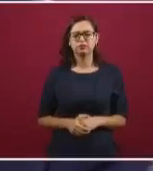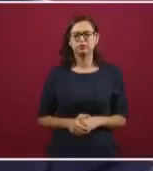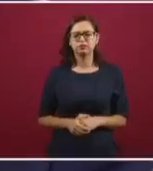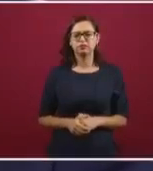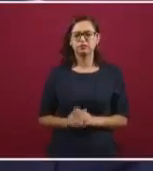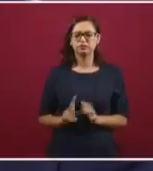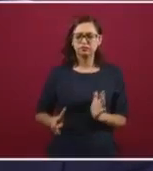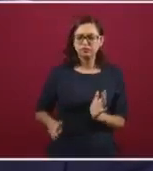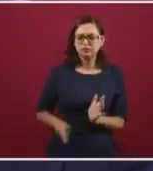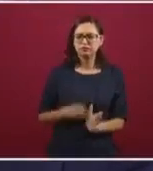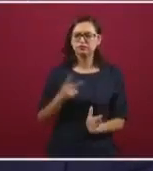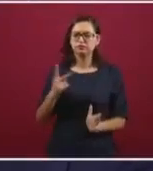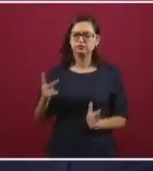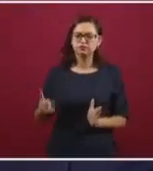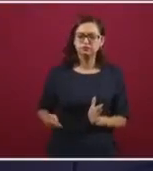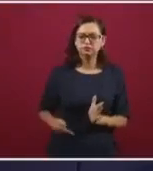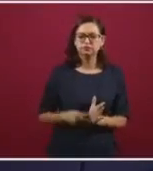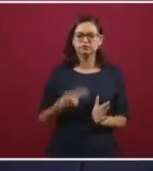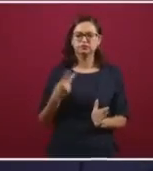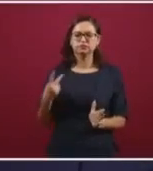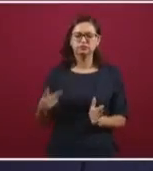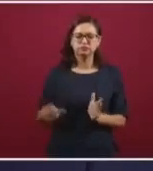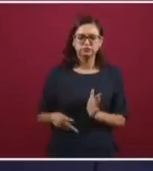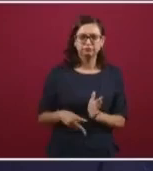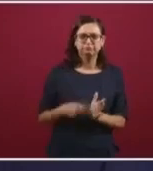actos en